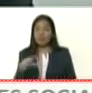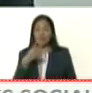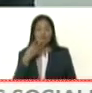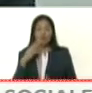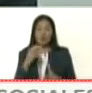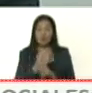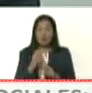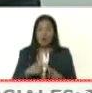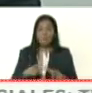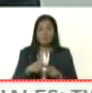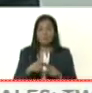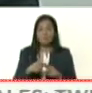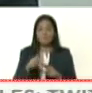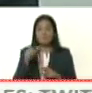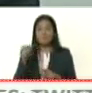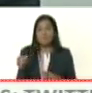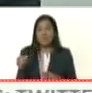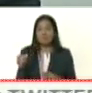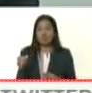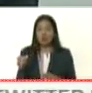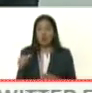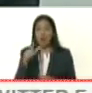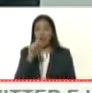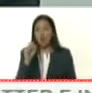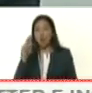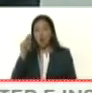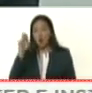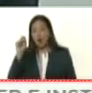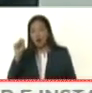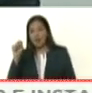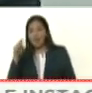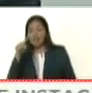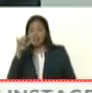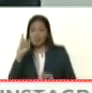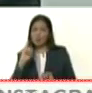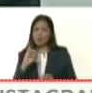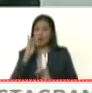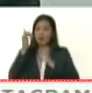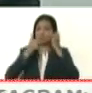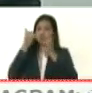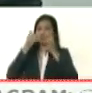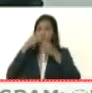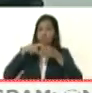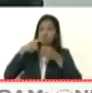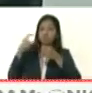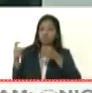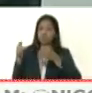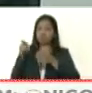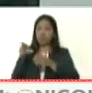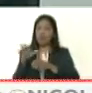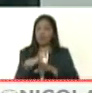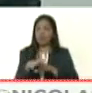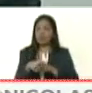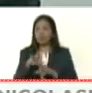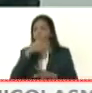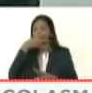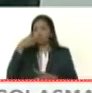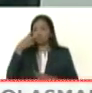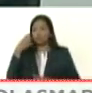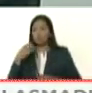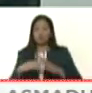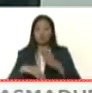encontraba el terrorista venezolano Lorenz Sáez, al salir de esta misma fiesta, que estaba absolutamente intoxicado